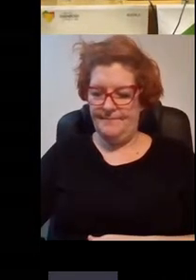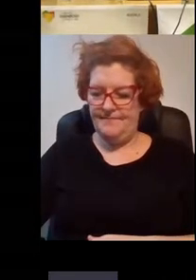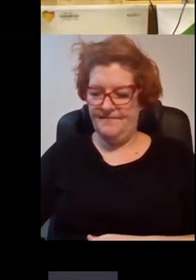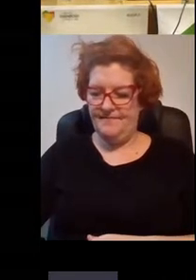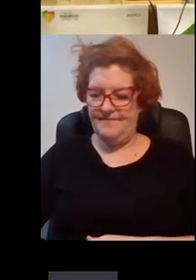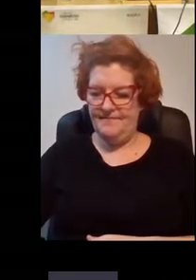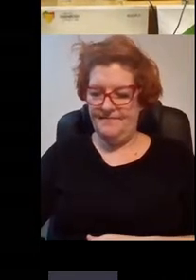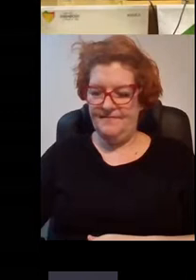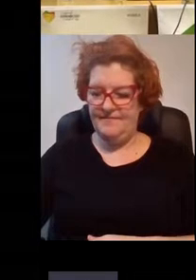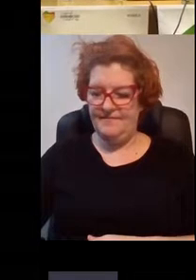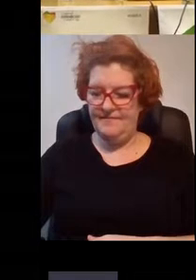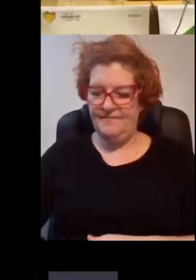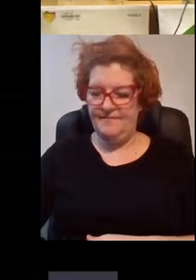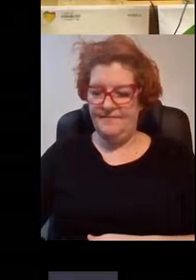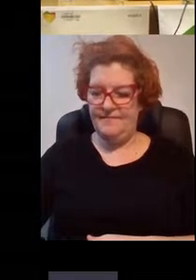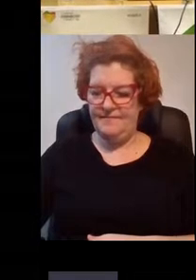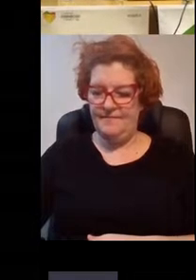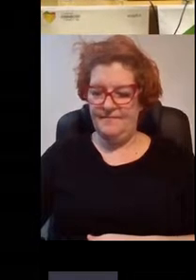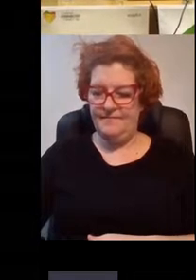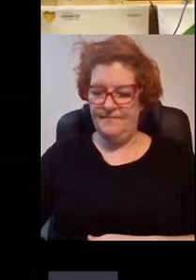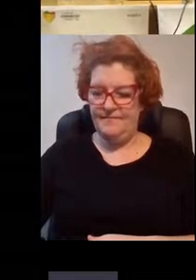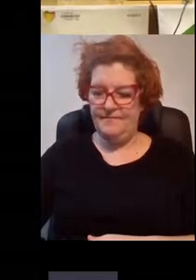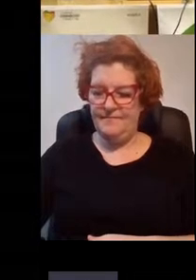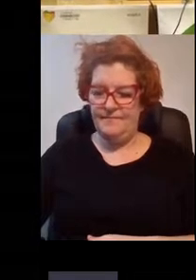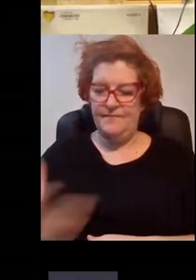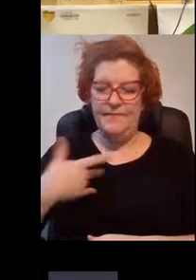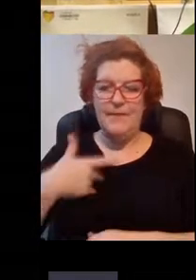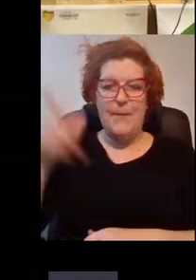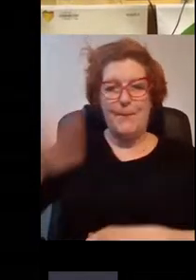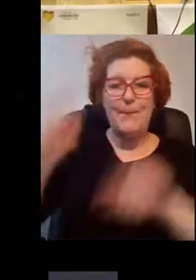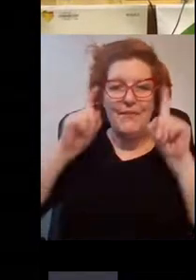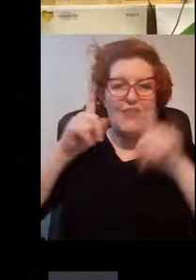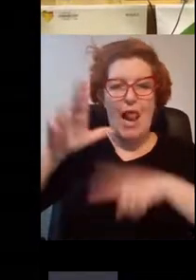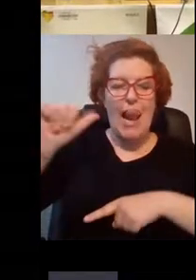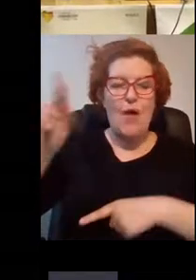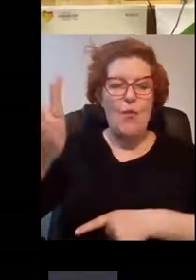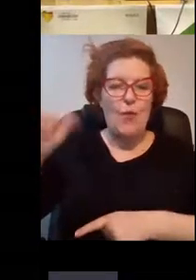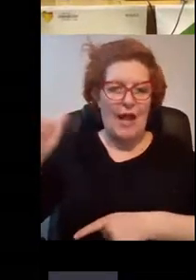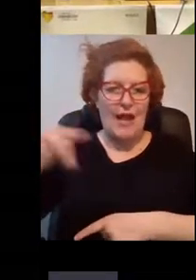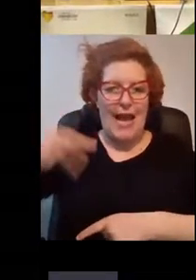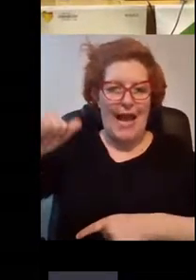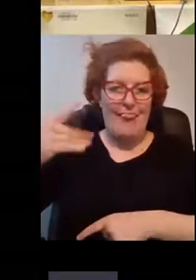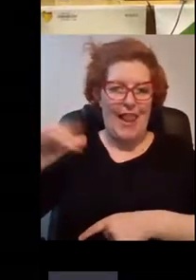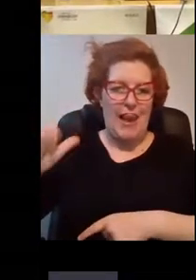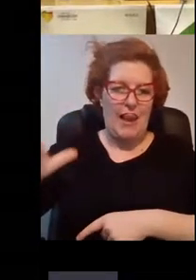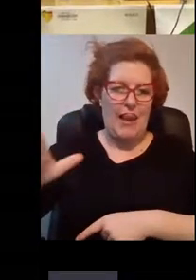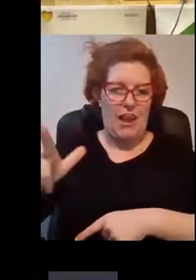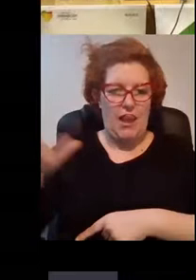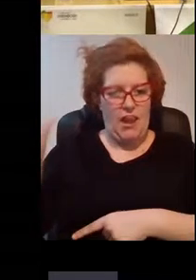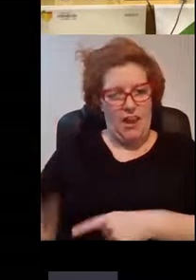Que corre a cargo de la profesora Laura Nadal Sanchís.